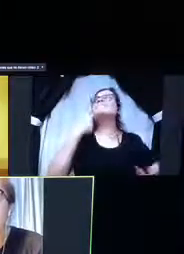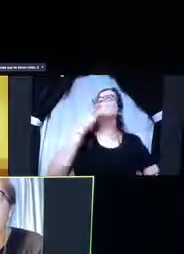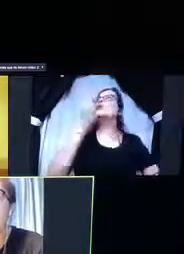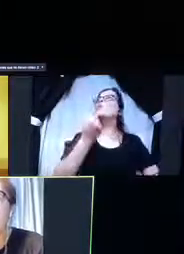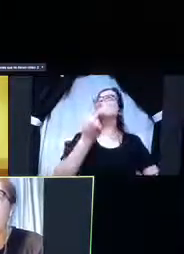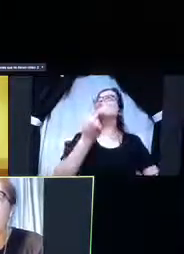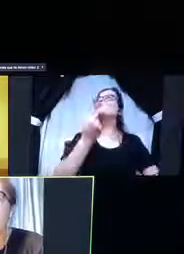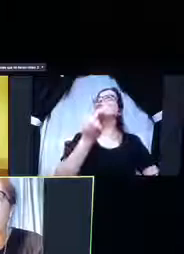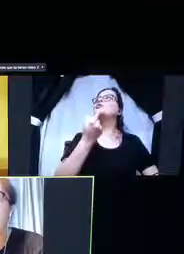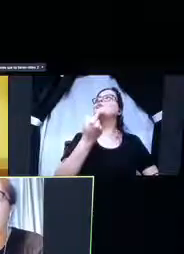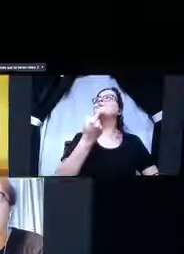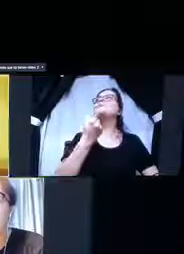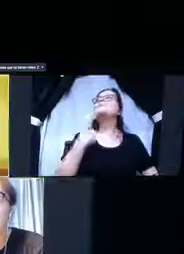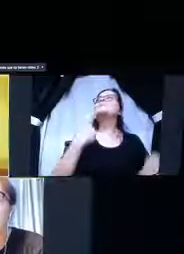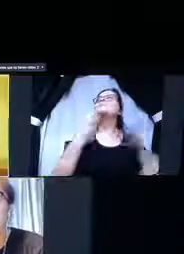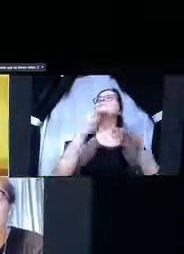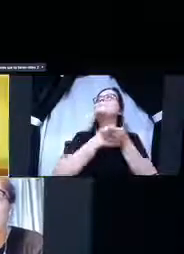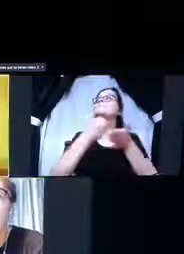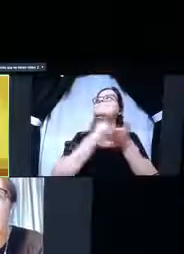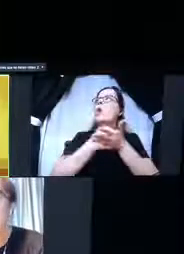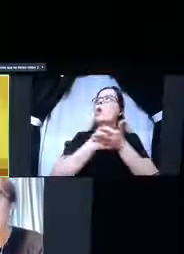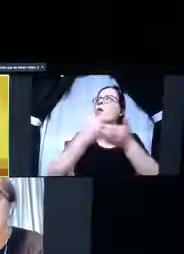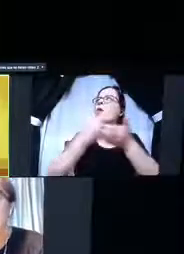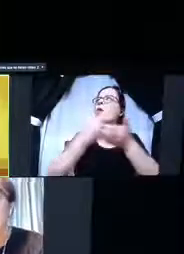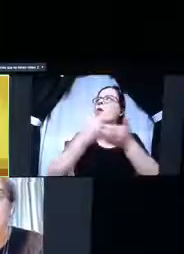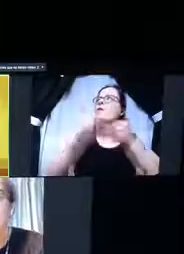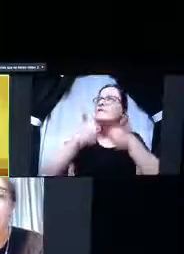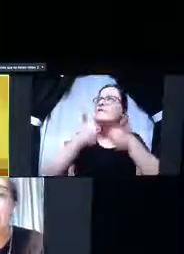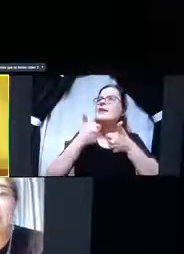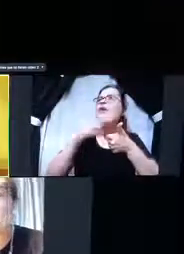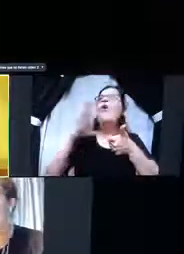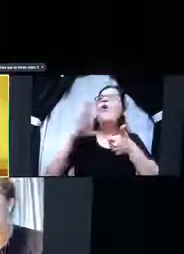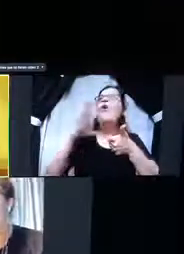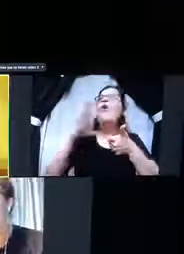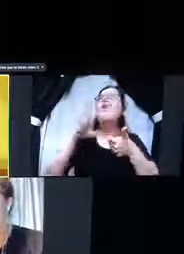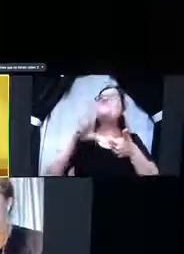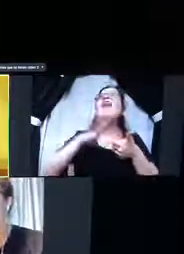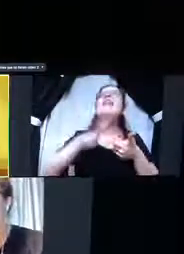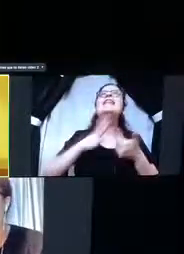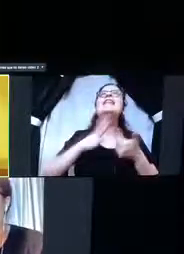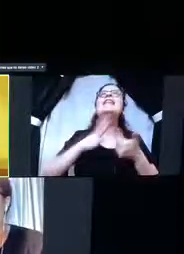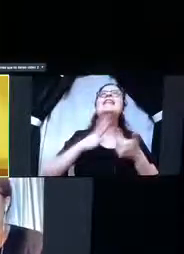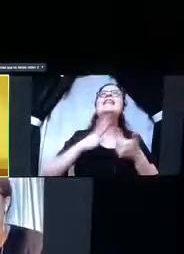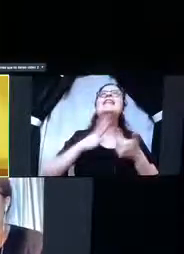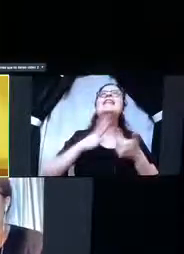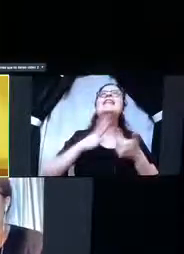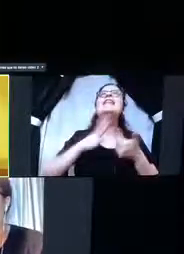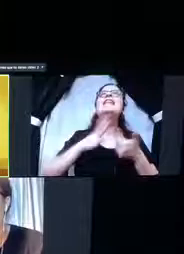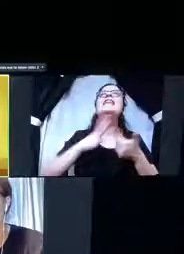chicos para que logren comprender el lenguaje escrito. Genial. Sí, qué bueno, Fernanda.